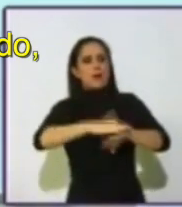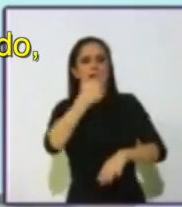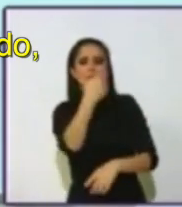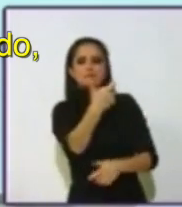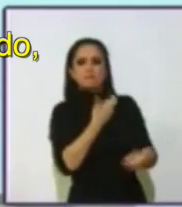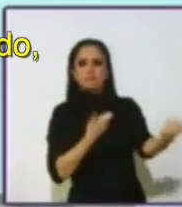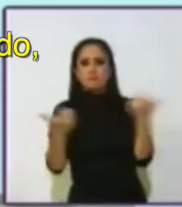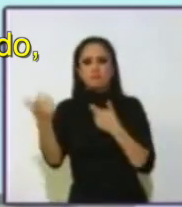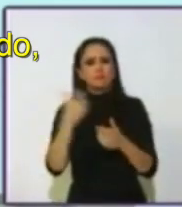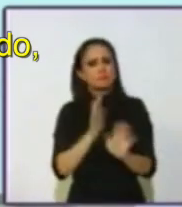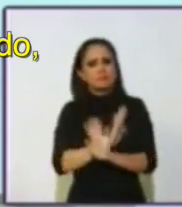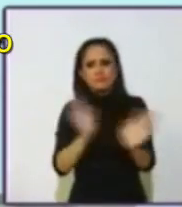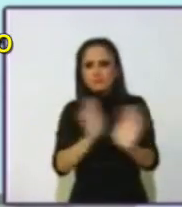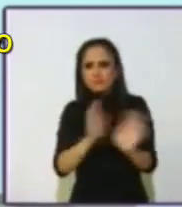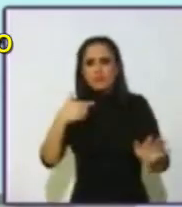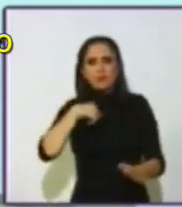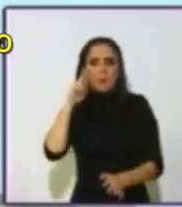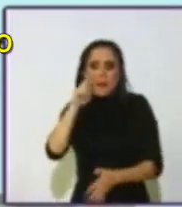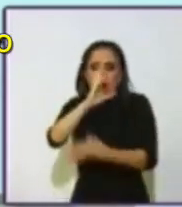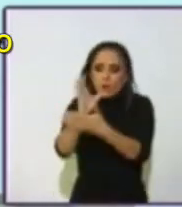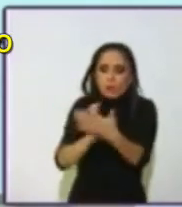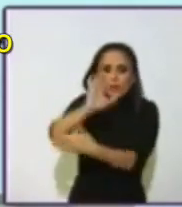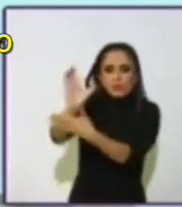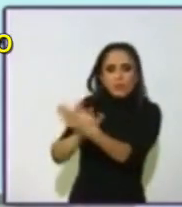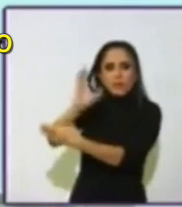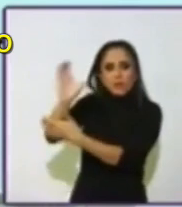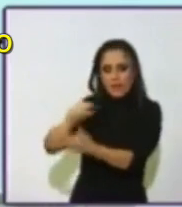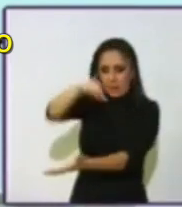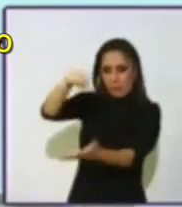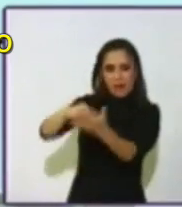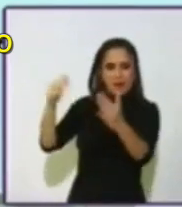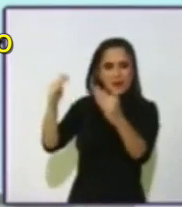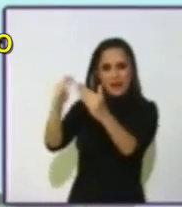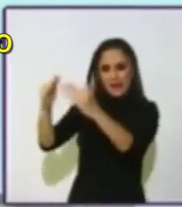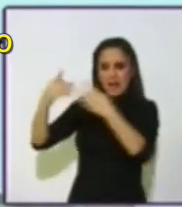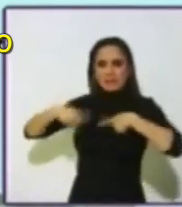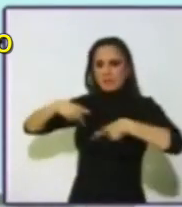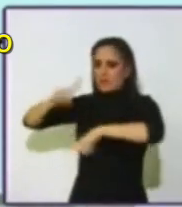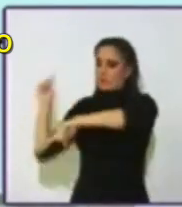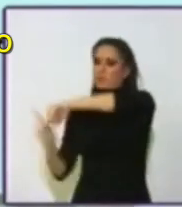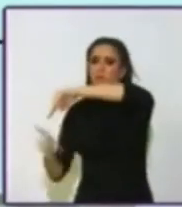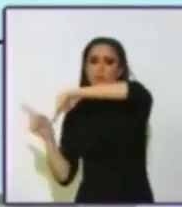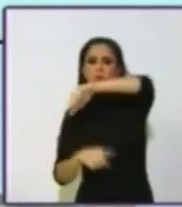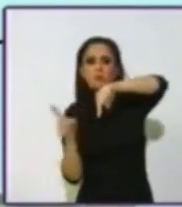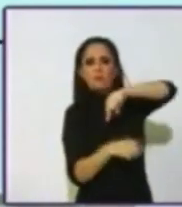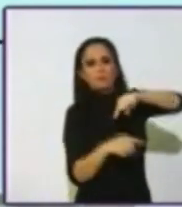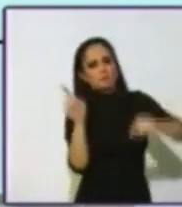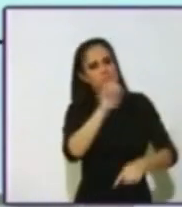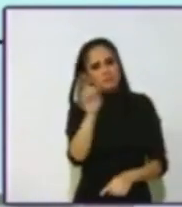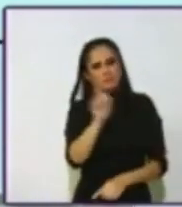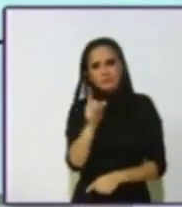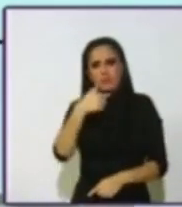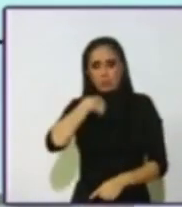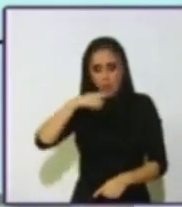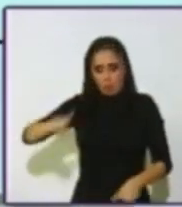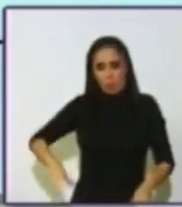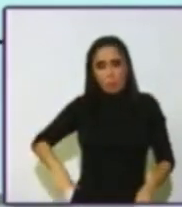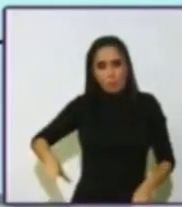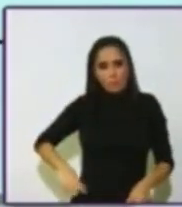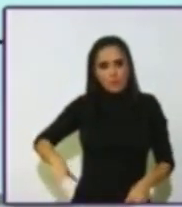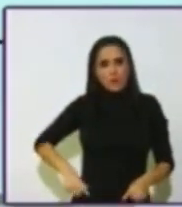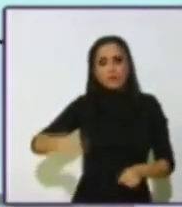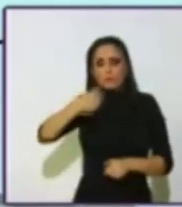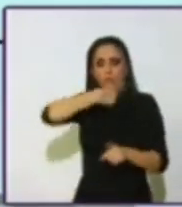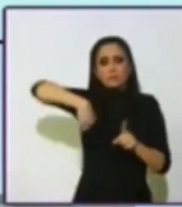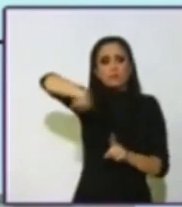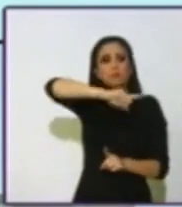Historia, Claudia Sheinbaum Pardo, señaló que de conseguir el triunfo en las elecciones del 1 de julio, iniciará un verdadero programa de reconstrucción